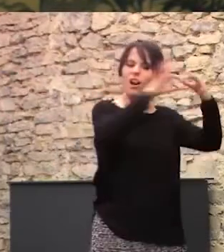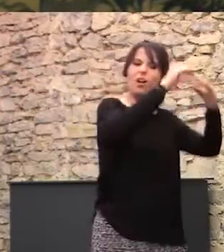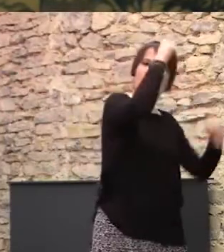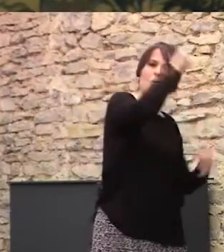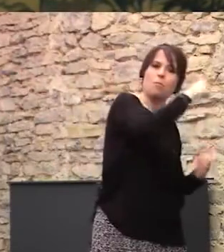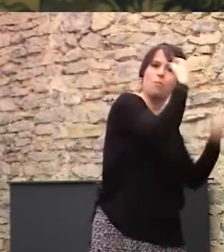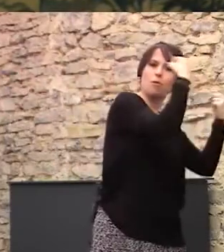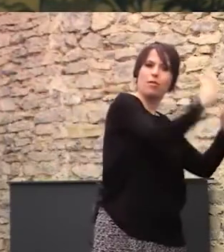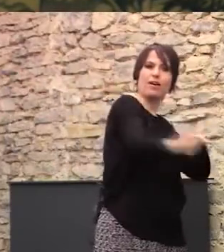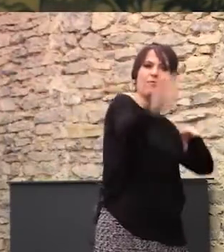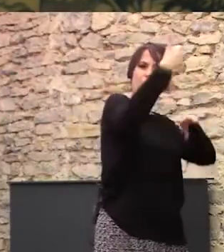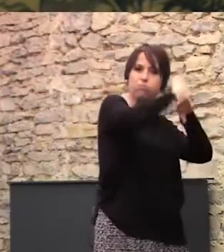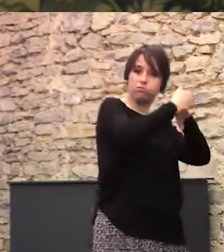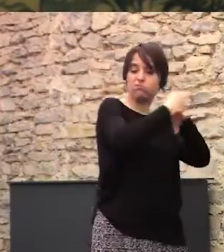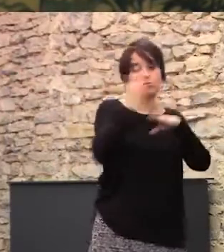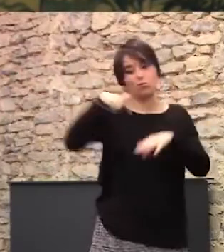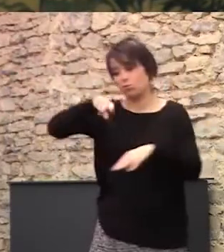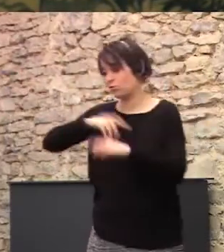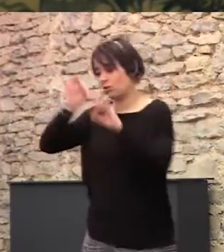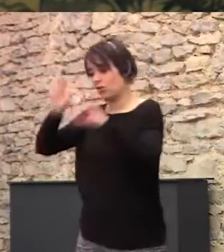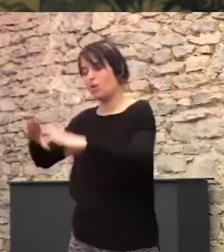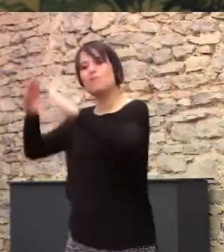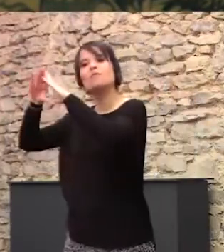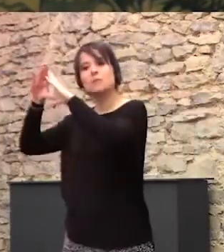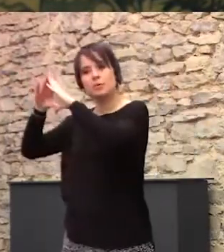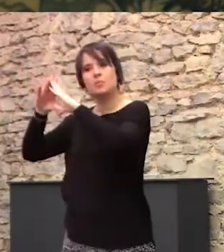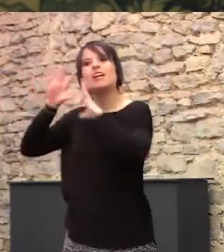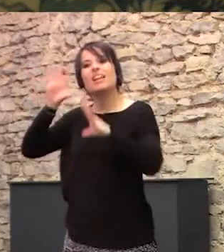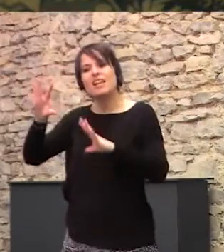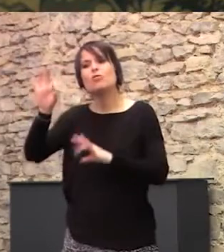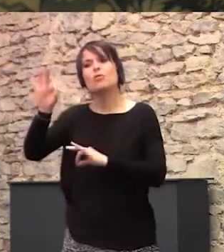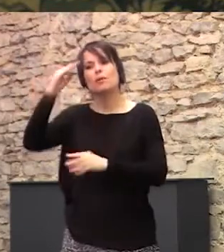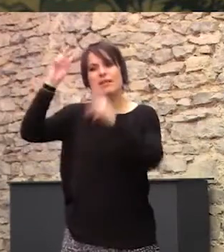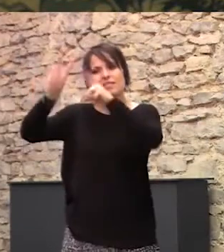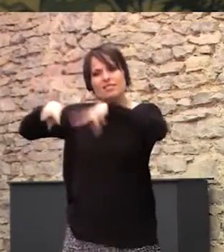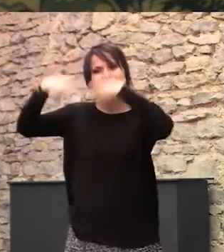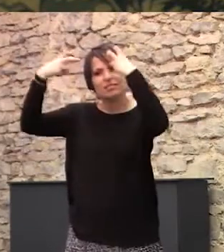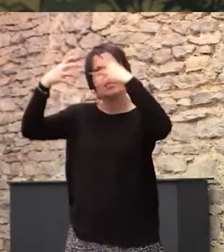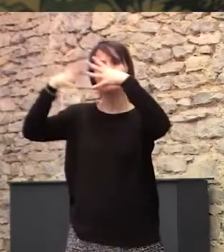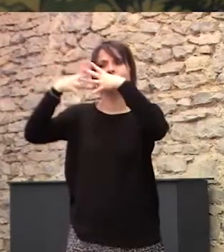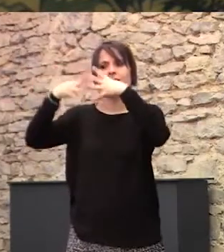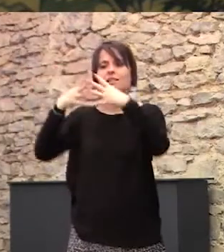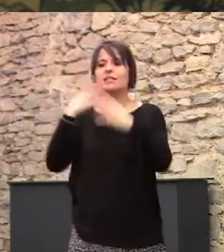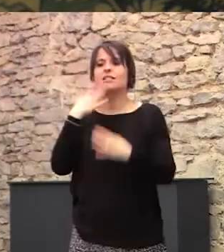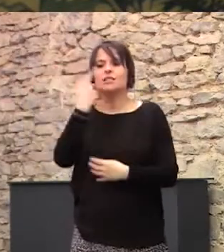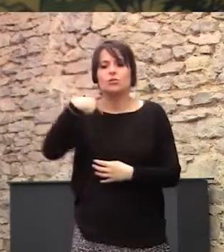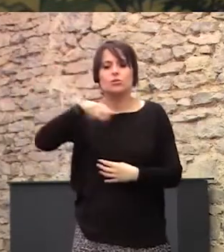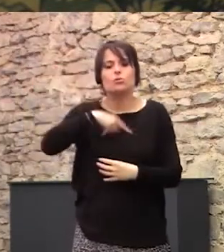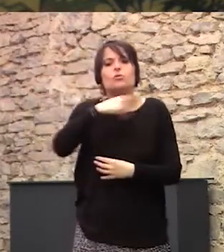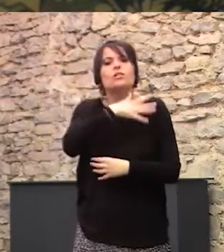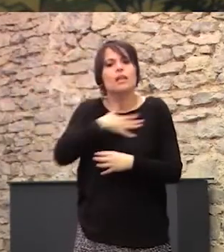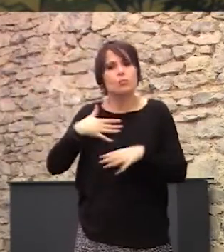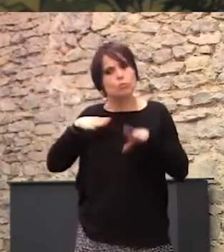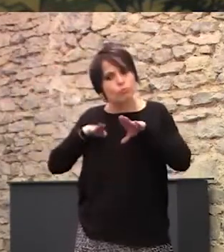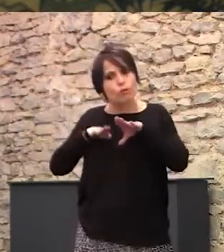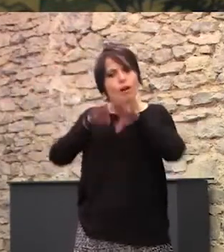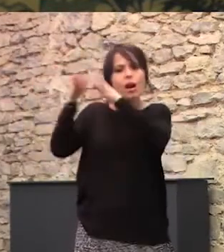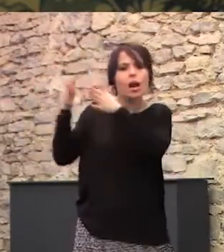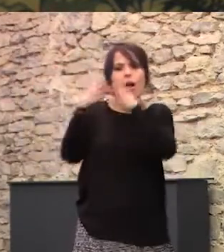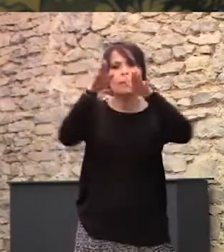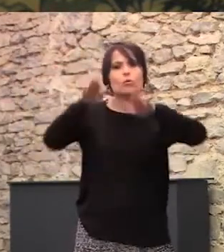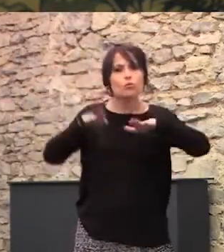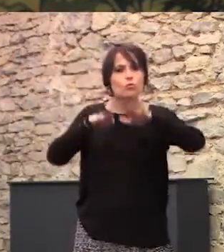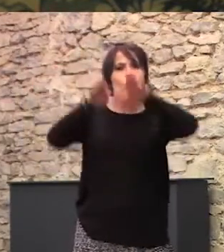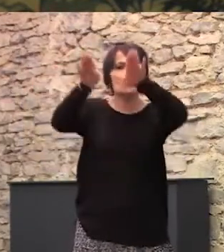poder, de jerarquía dentro de esto. Yo creo que eso también lo tenemos que repensar. Si queremos construir juntas, vamos a intentar